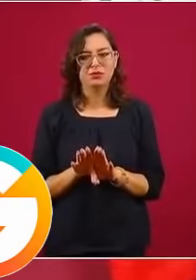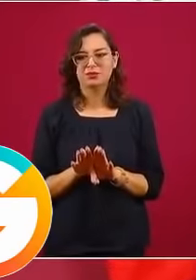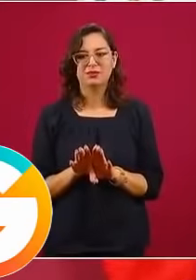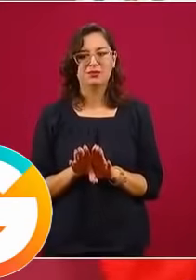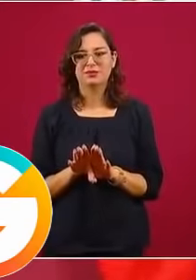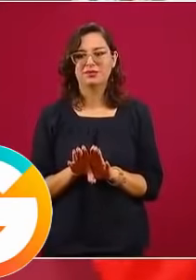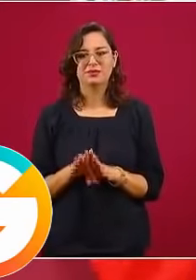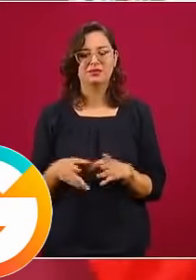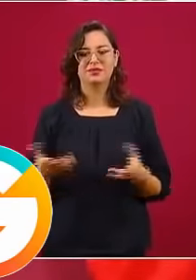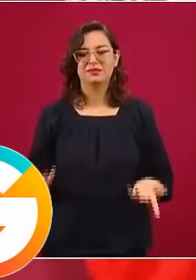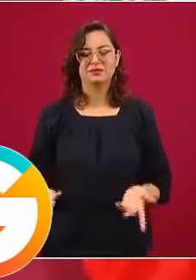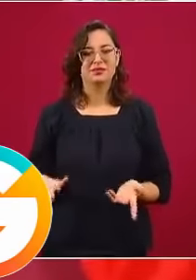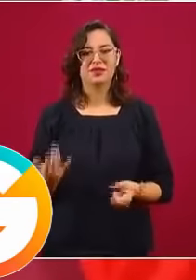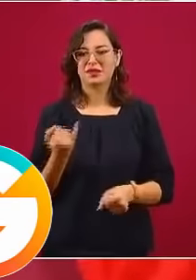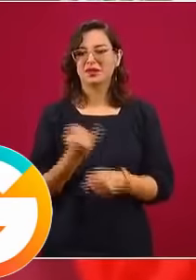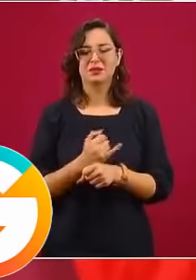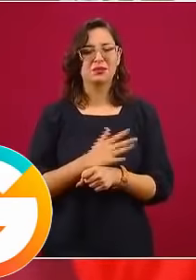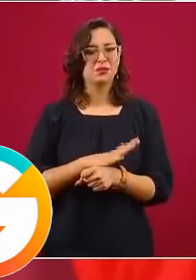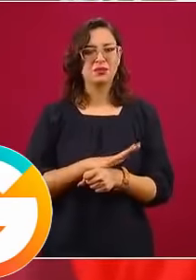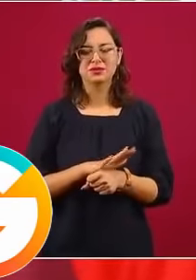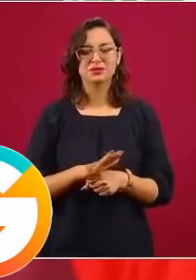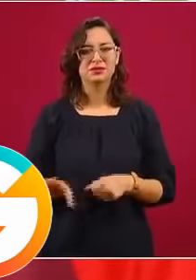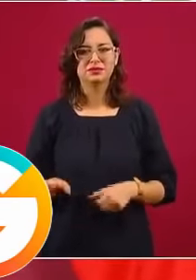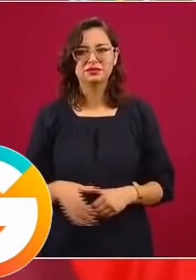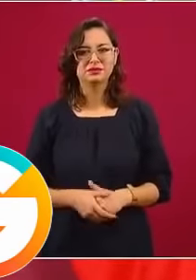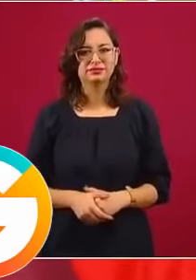un asunto de rutina